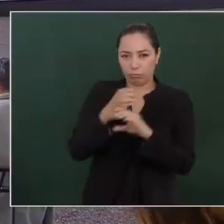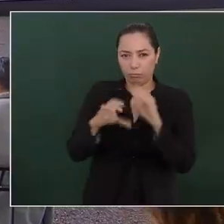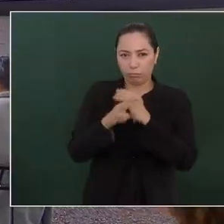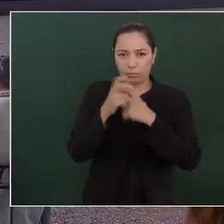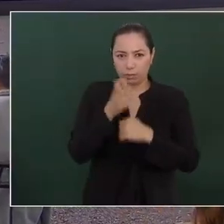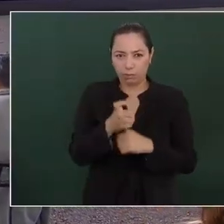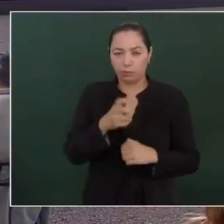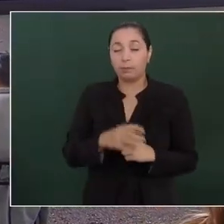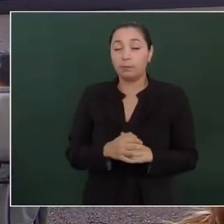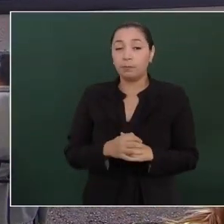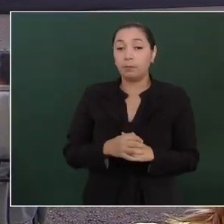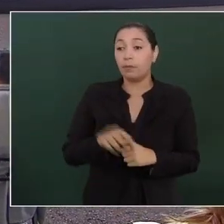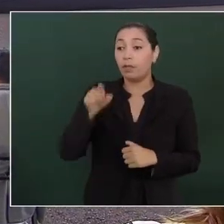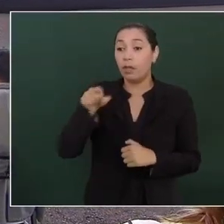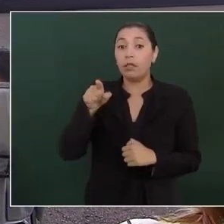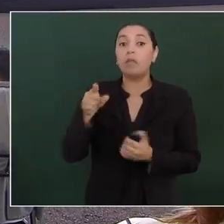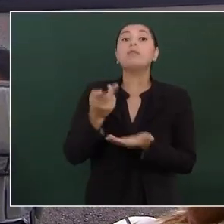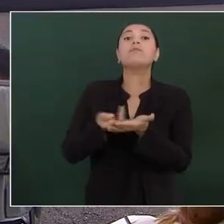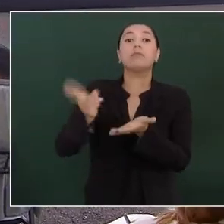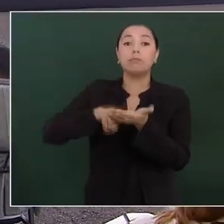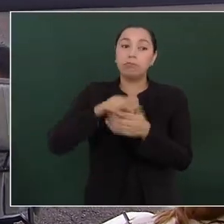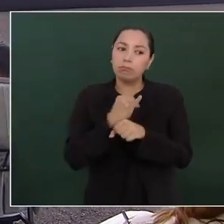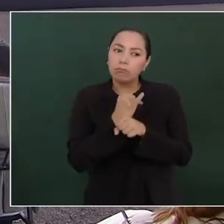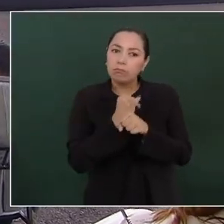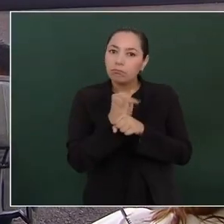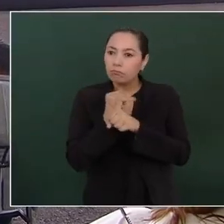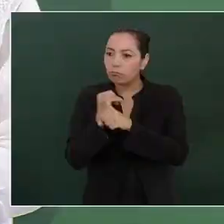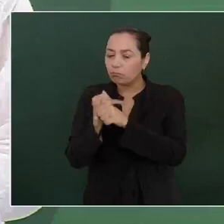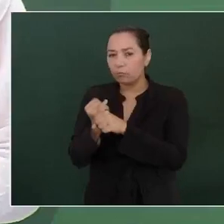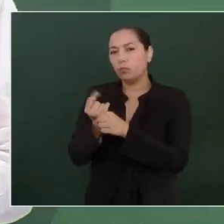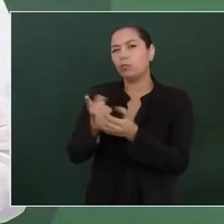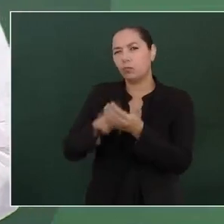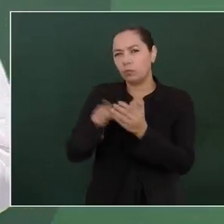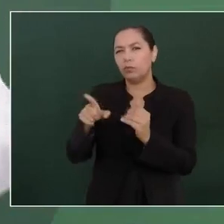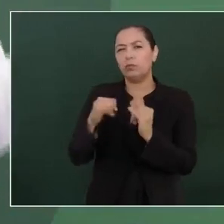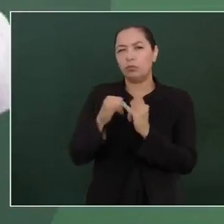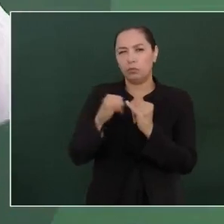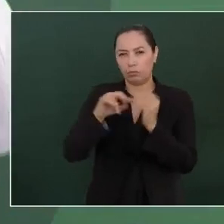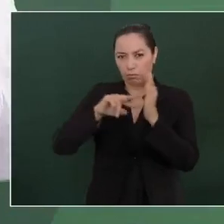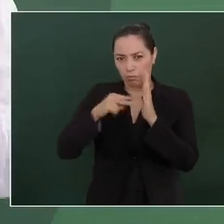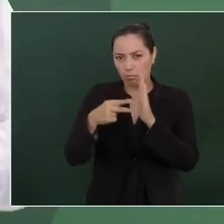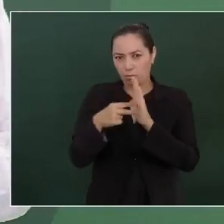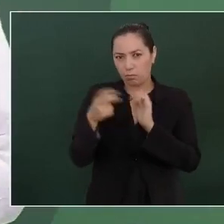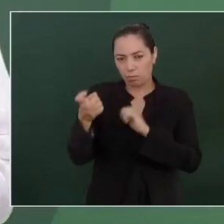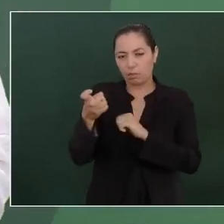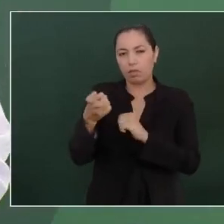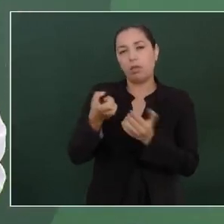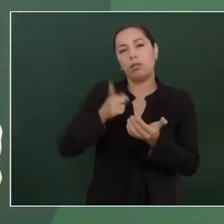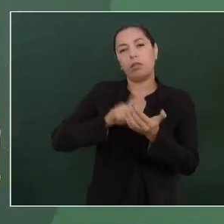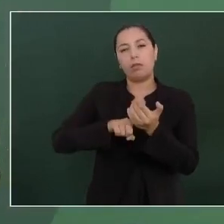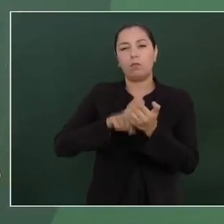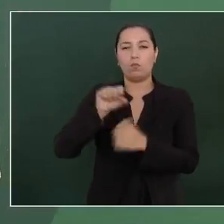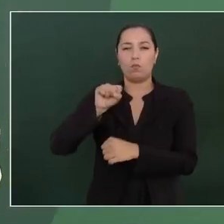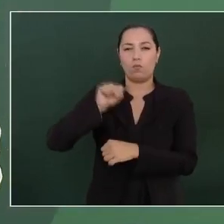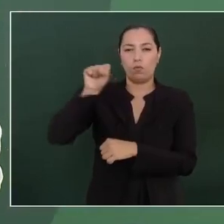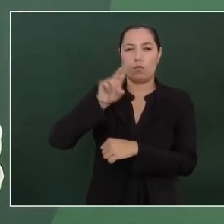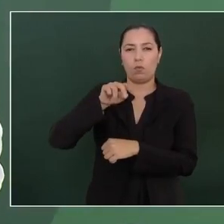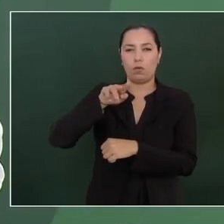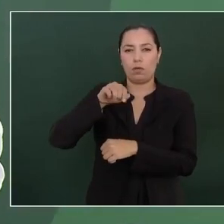y estaba de investigadora en el Instituto de Ingeniería de la UNAM